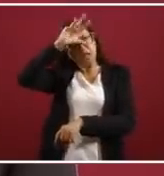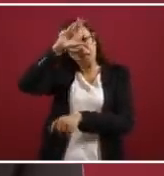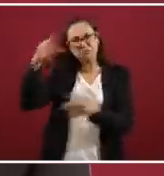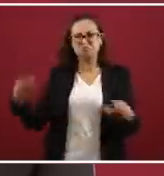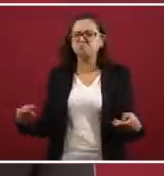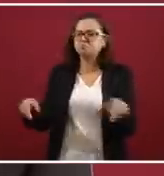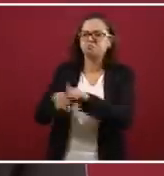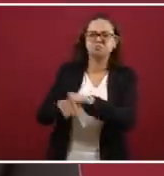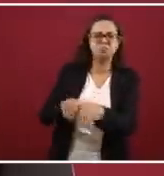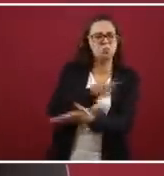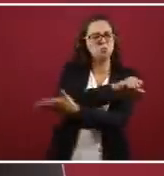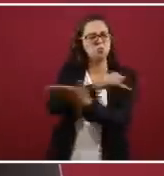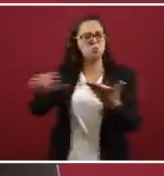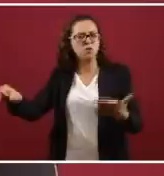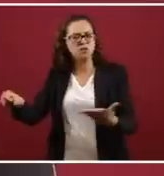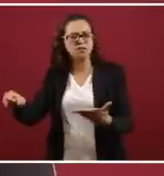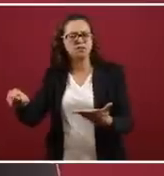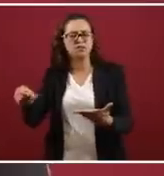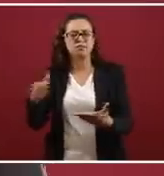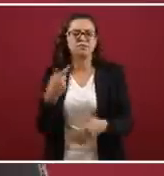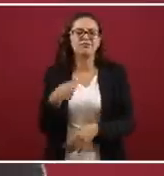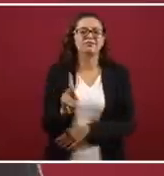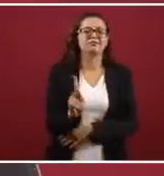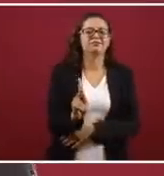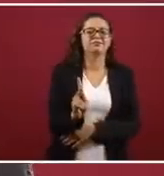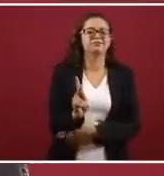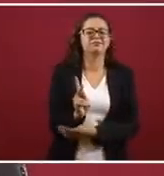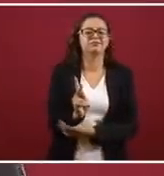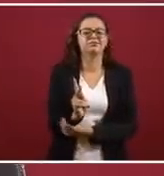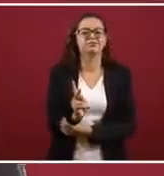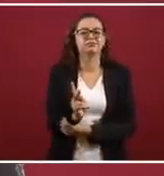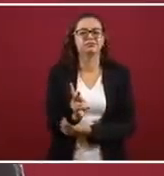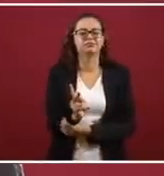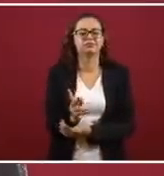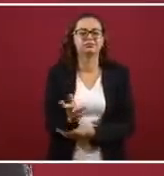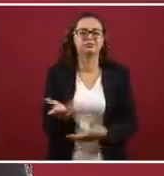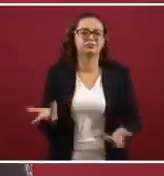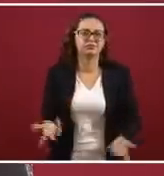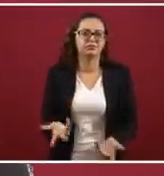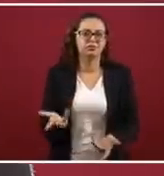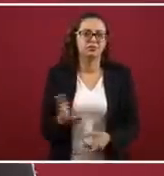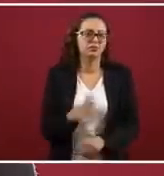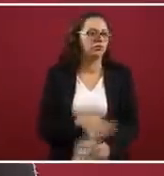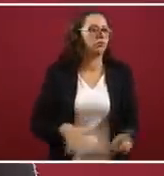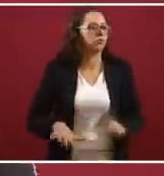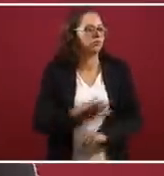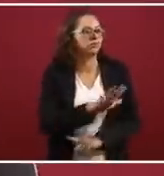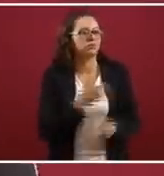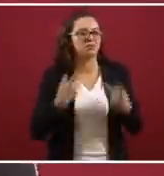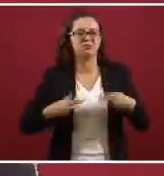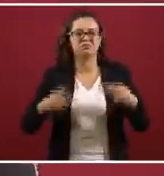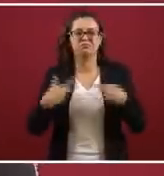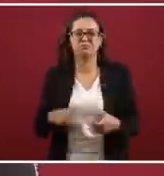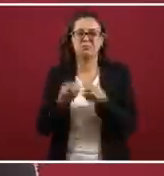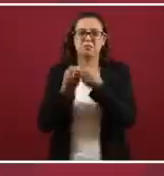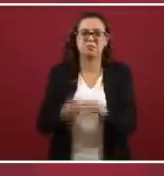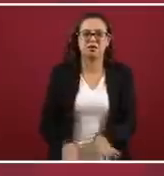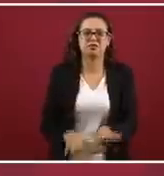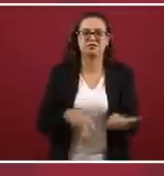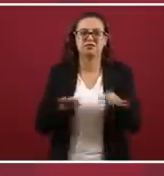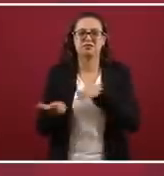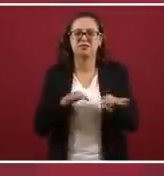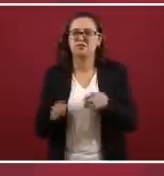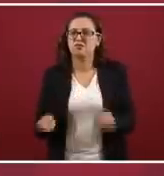clausurarse una mina, pero tenemos que ver el efecto,